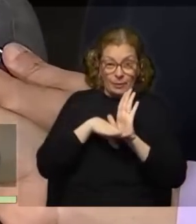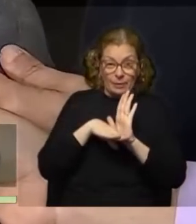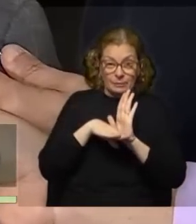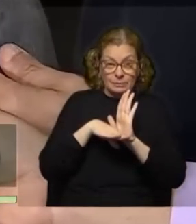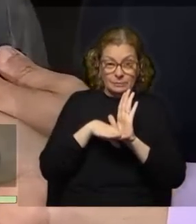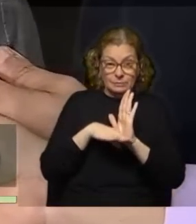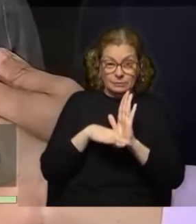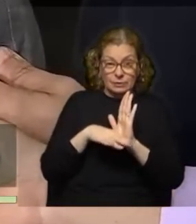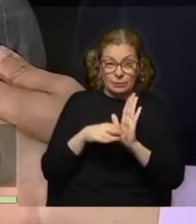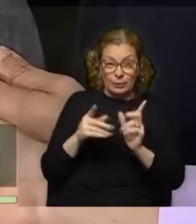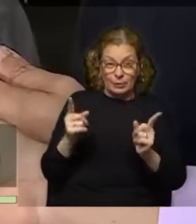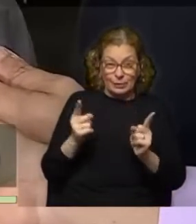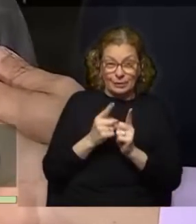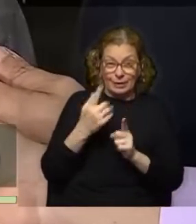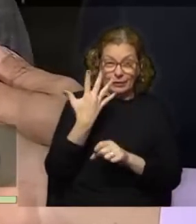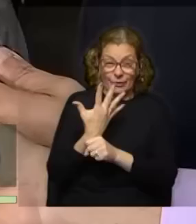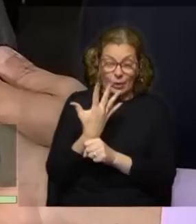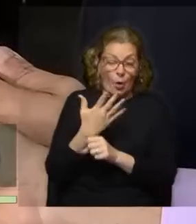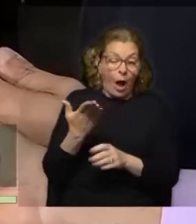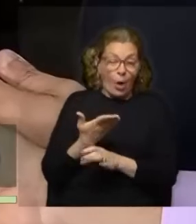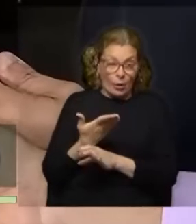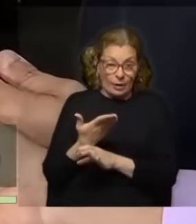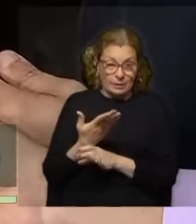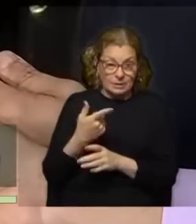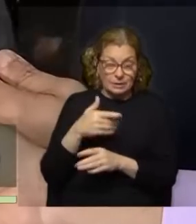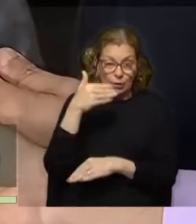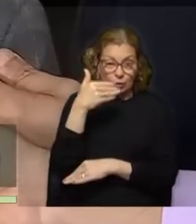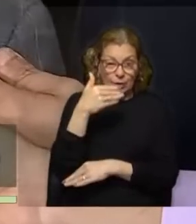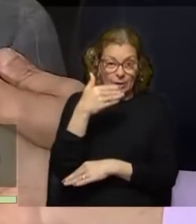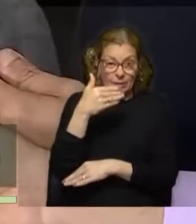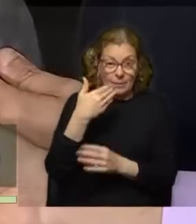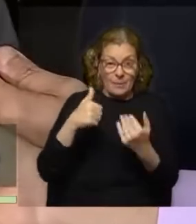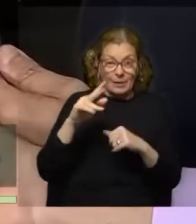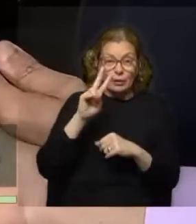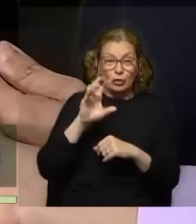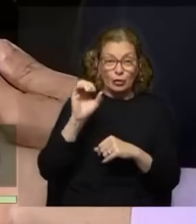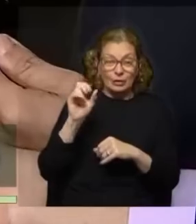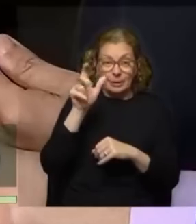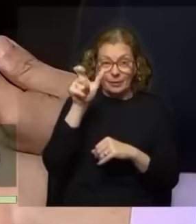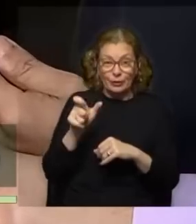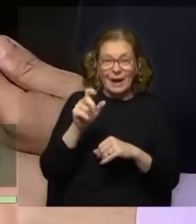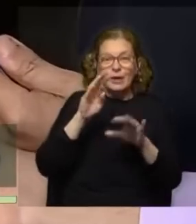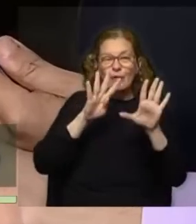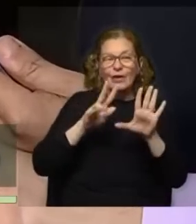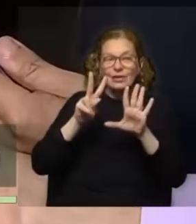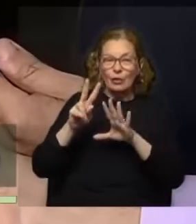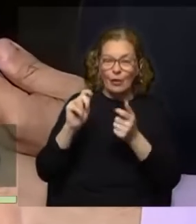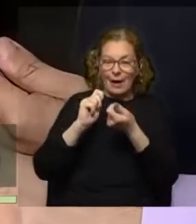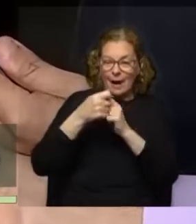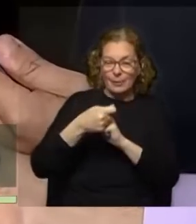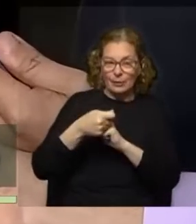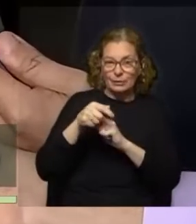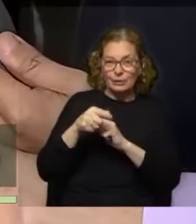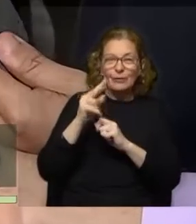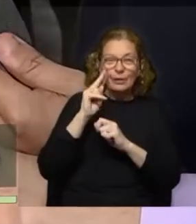se fue Se hizo una reducción que hay actualmente y en esto tener una reducción de más 200 personas a 92 nosotros lo que se está